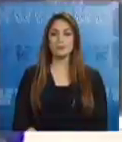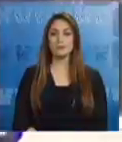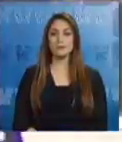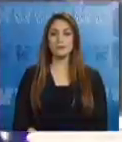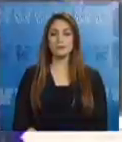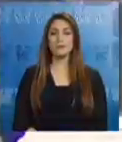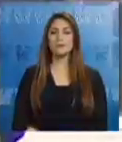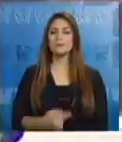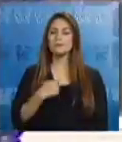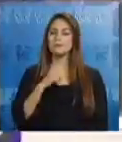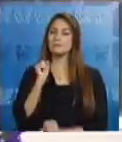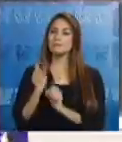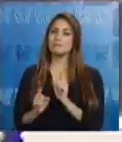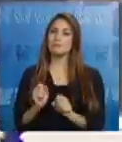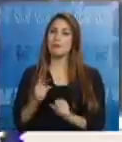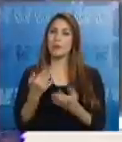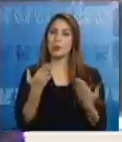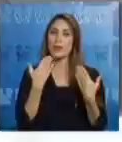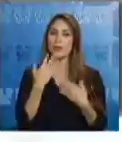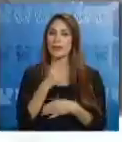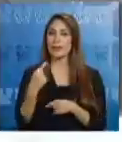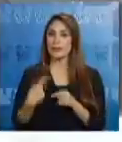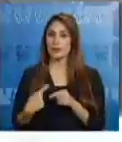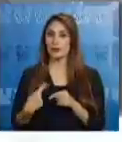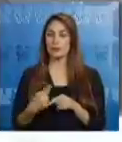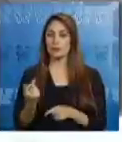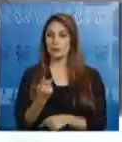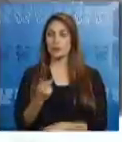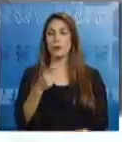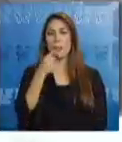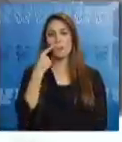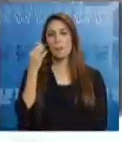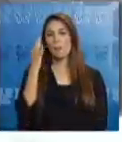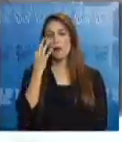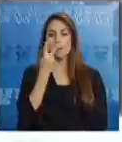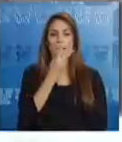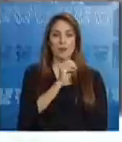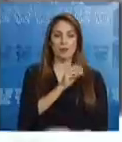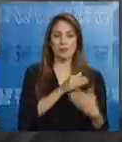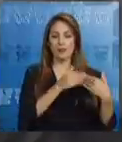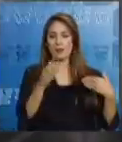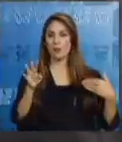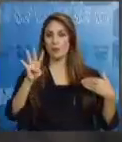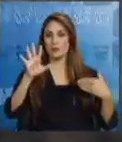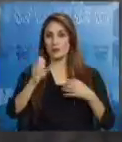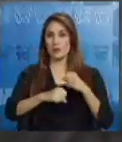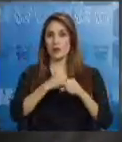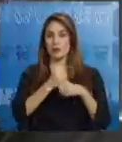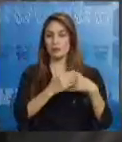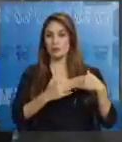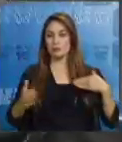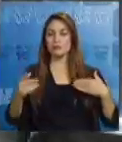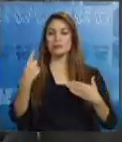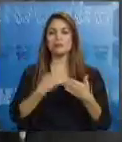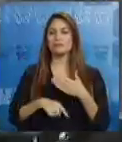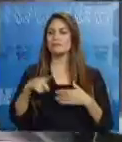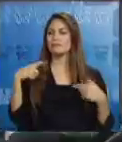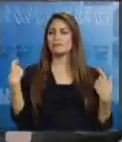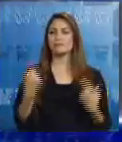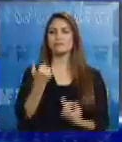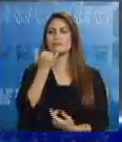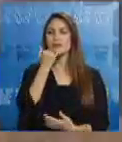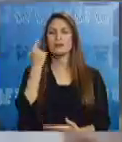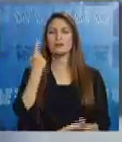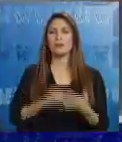En una encuesta realizada en las ciudades de Guayaquil y Quito a hombres y mujeres entre los 20 y 45 años sobre los principales malos hábitos de los ecuatorianos,